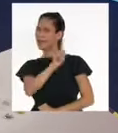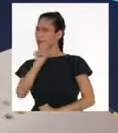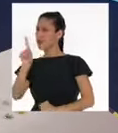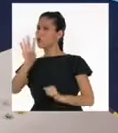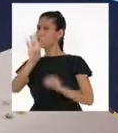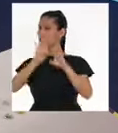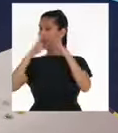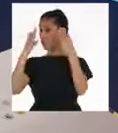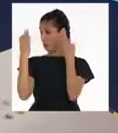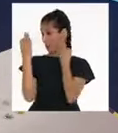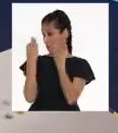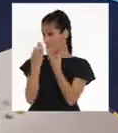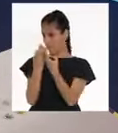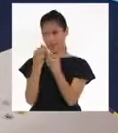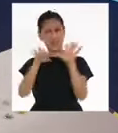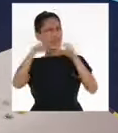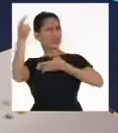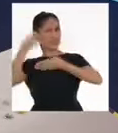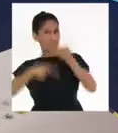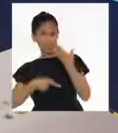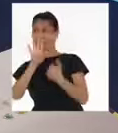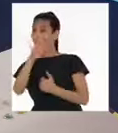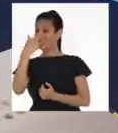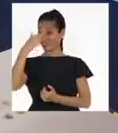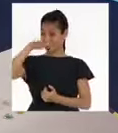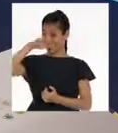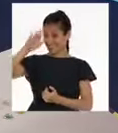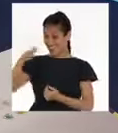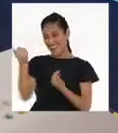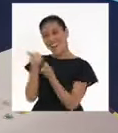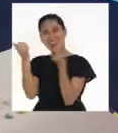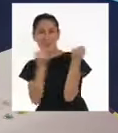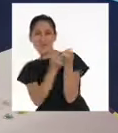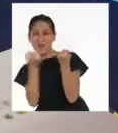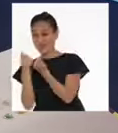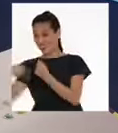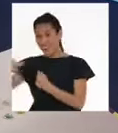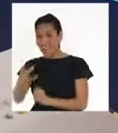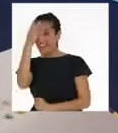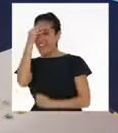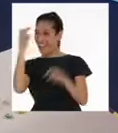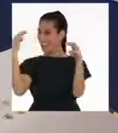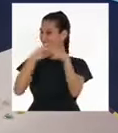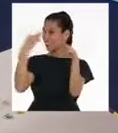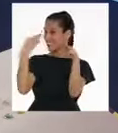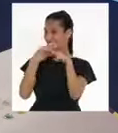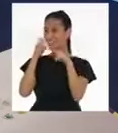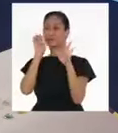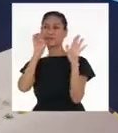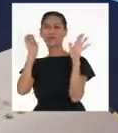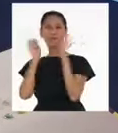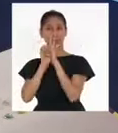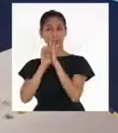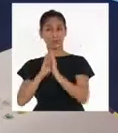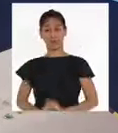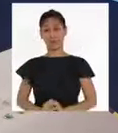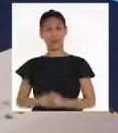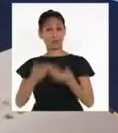para apoyar a nuestras niñas y niños en el aprendizaje de las matemáticas. Por ejemplo, hacer un